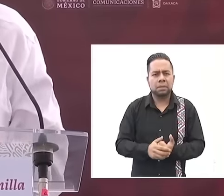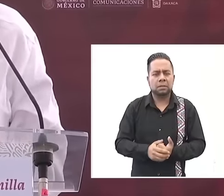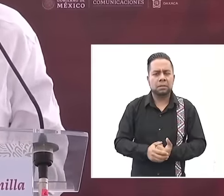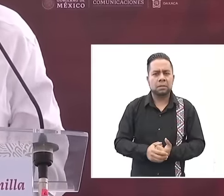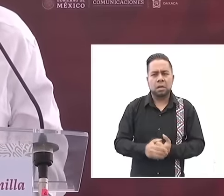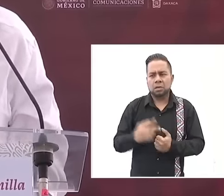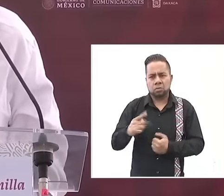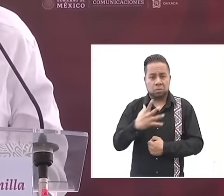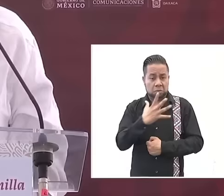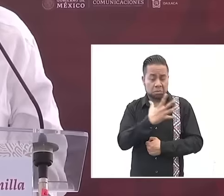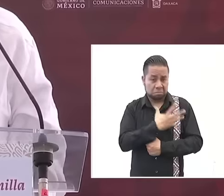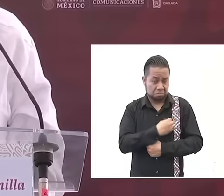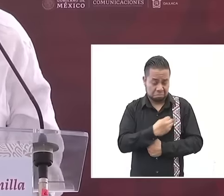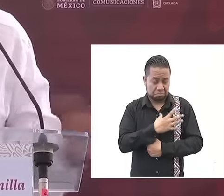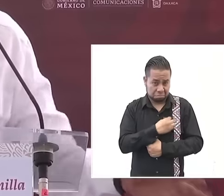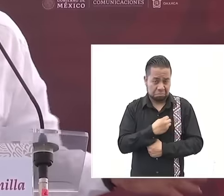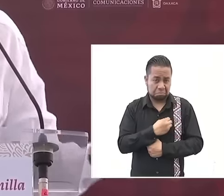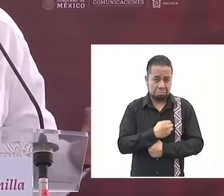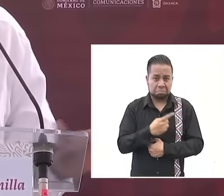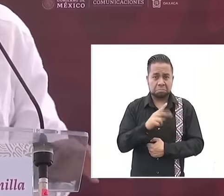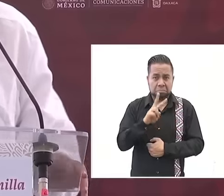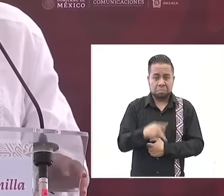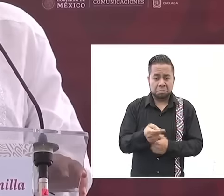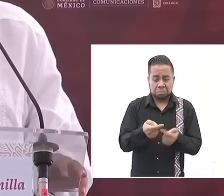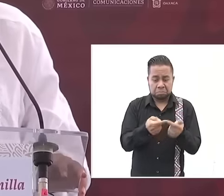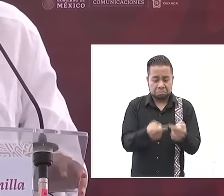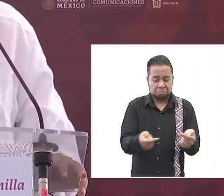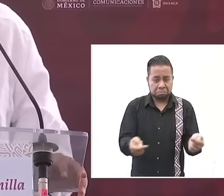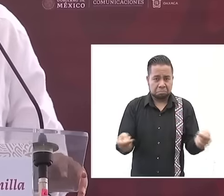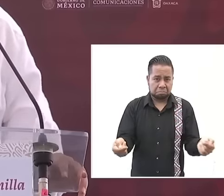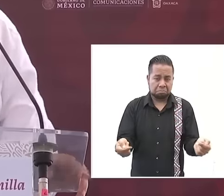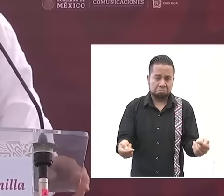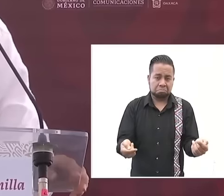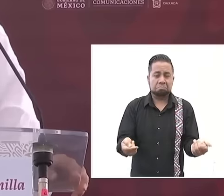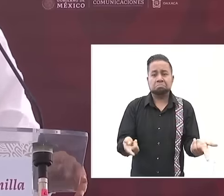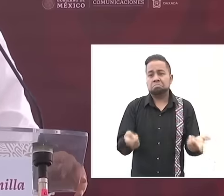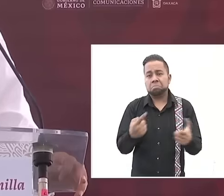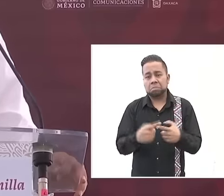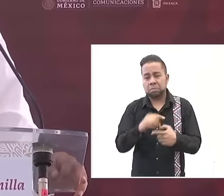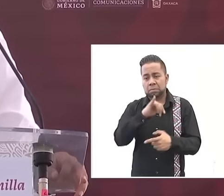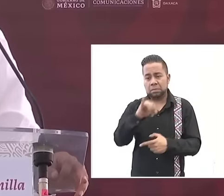con sus hijos pequeñitos, Jesús,